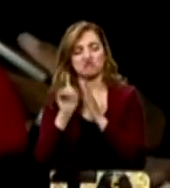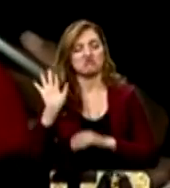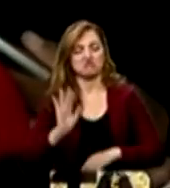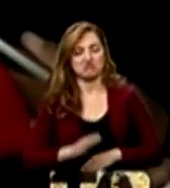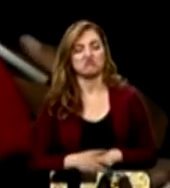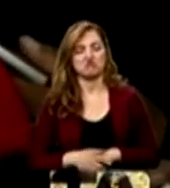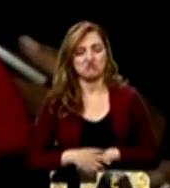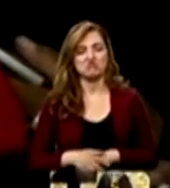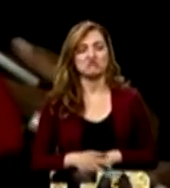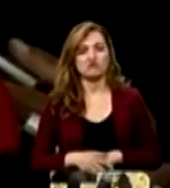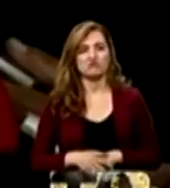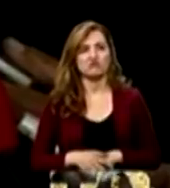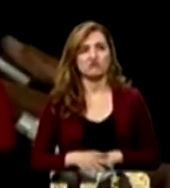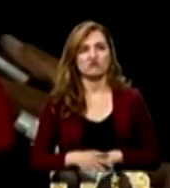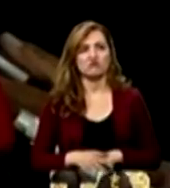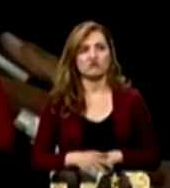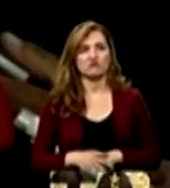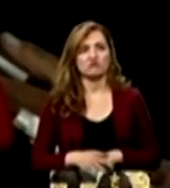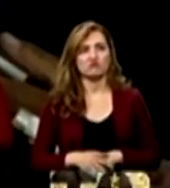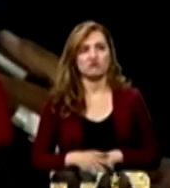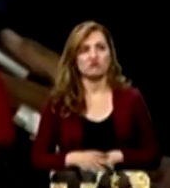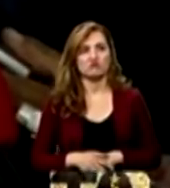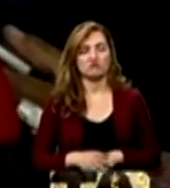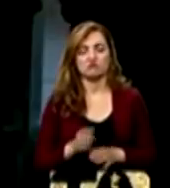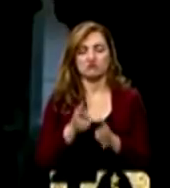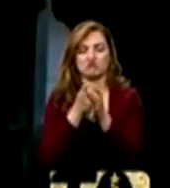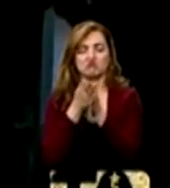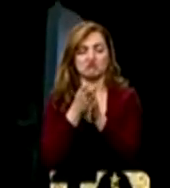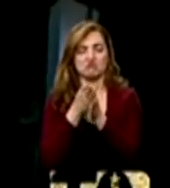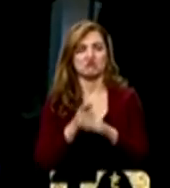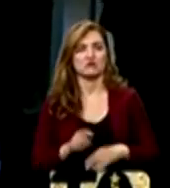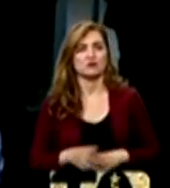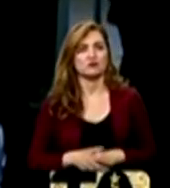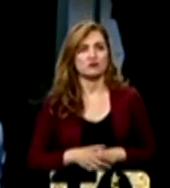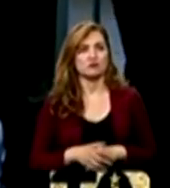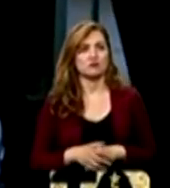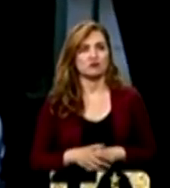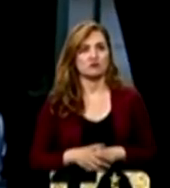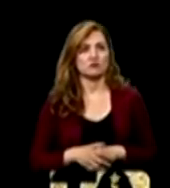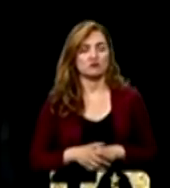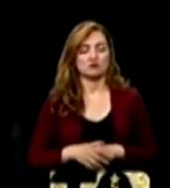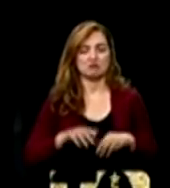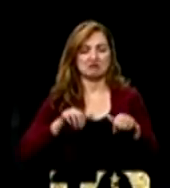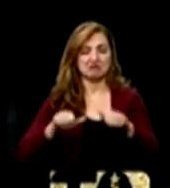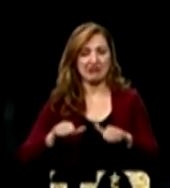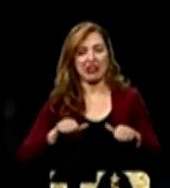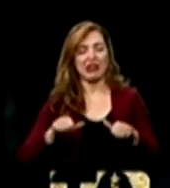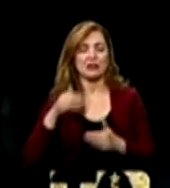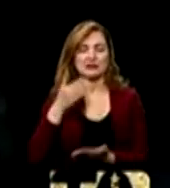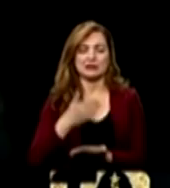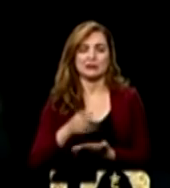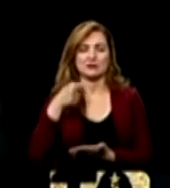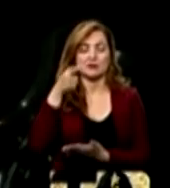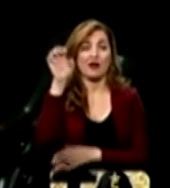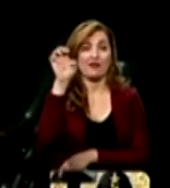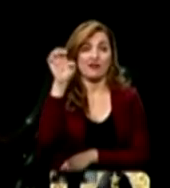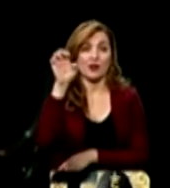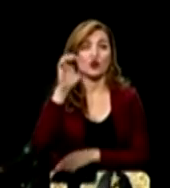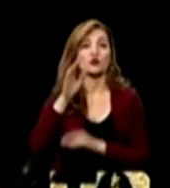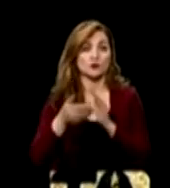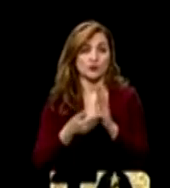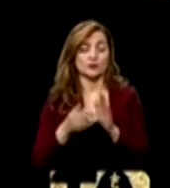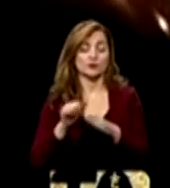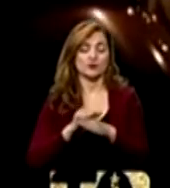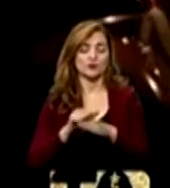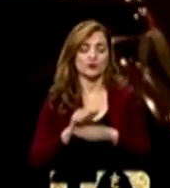Derechos Humanos con medidas cautelares de carácter urgente. Esta diligencia se suspendió para reinstalarse en enero. Se